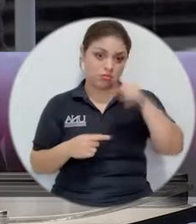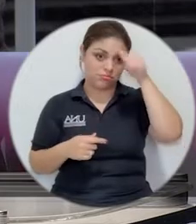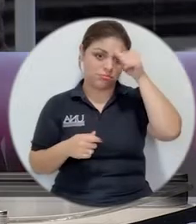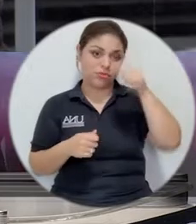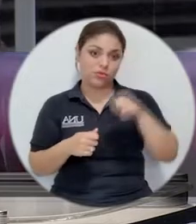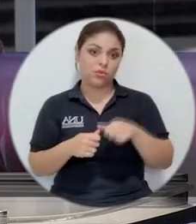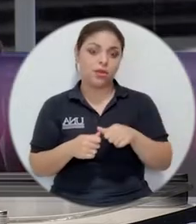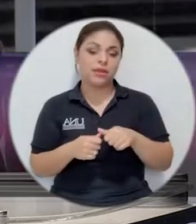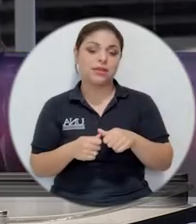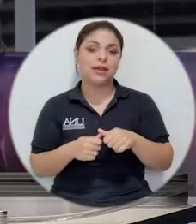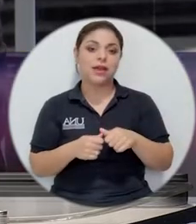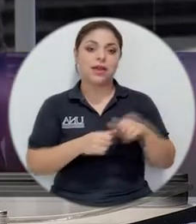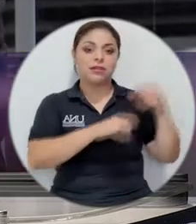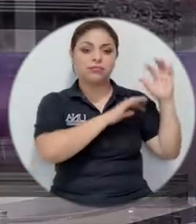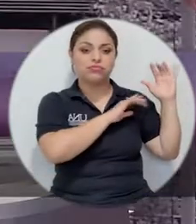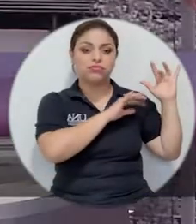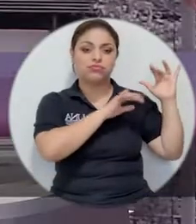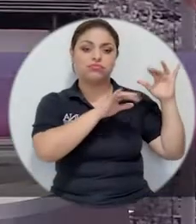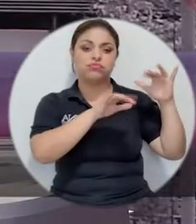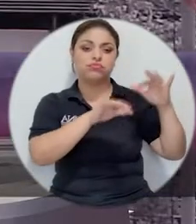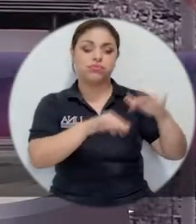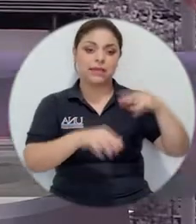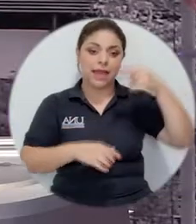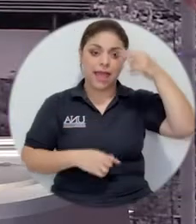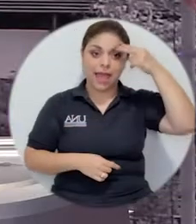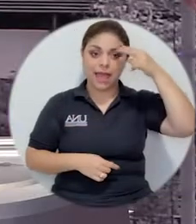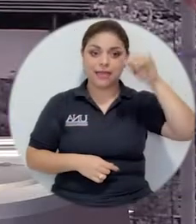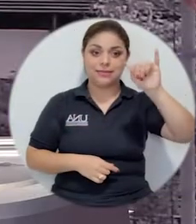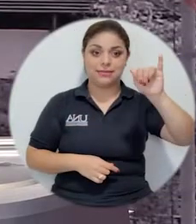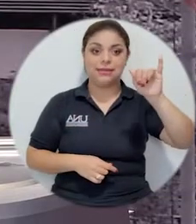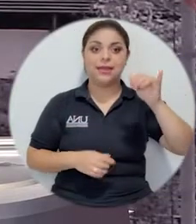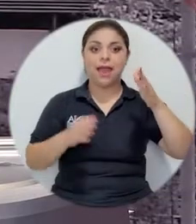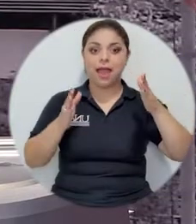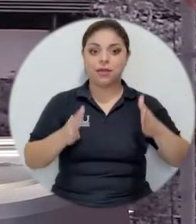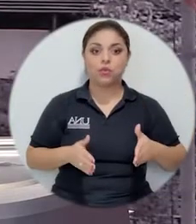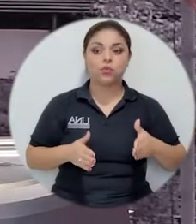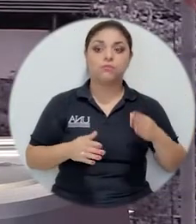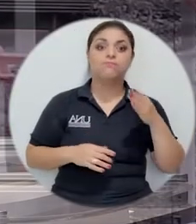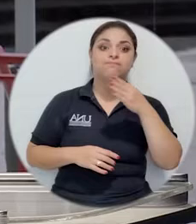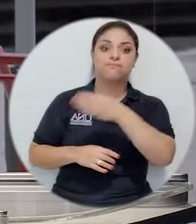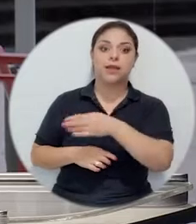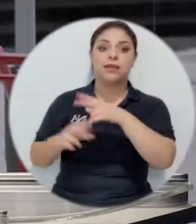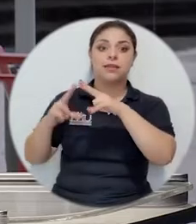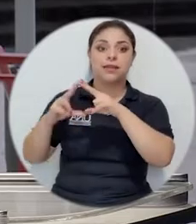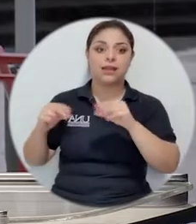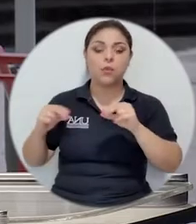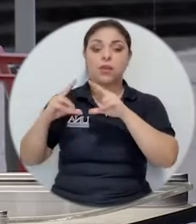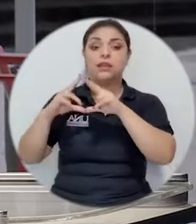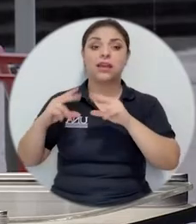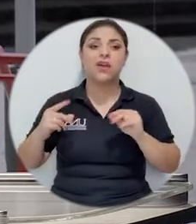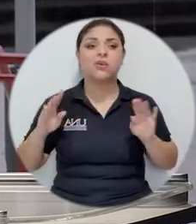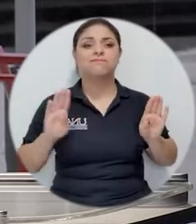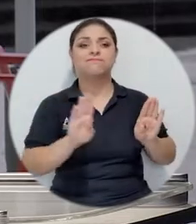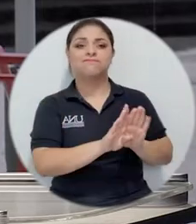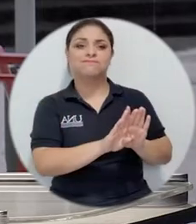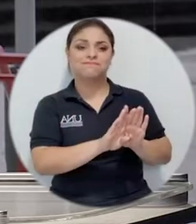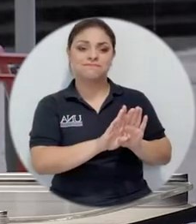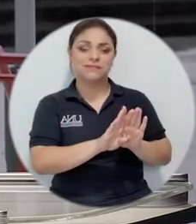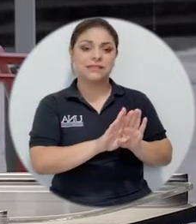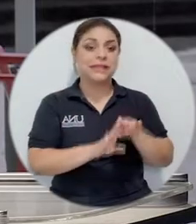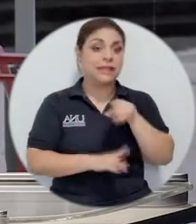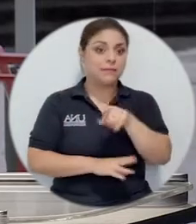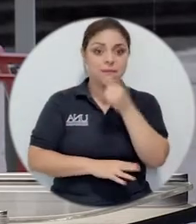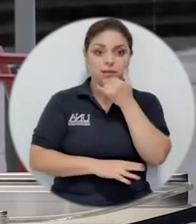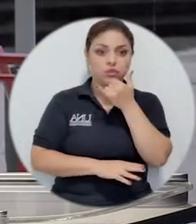la migración que se produce en Haití, de haitianos, en la frontera con Nicaragua. Nicaragua cierra la frontera y tuvimos